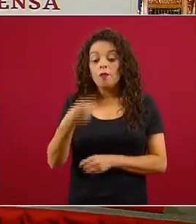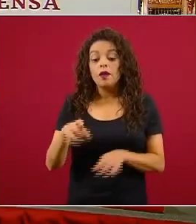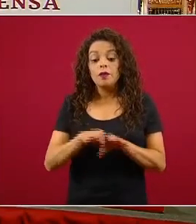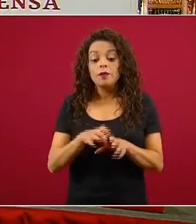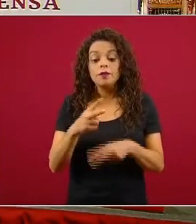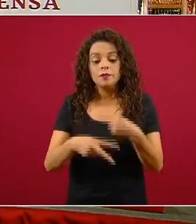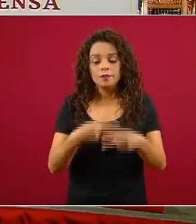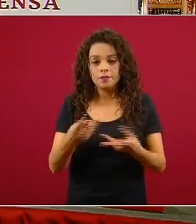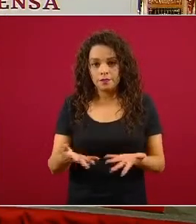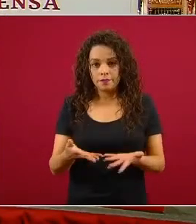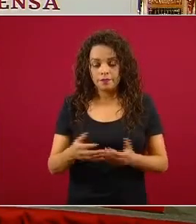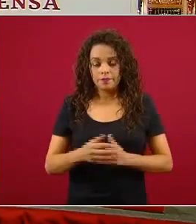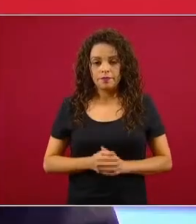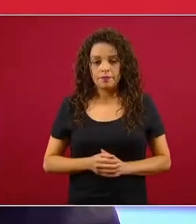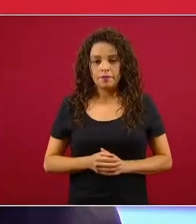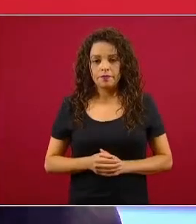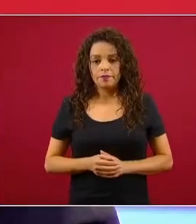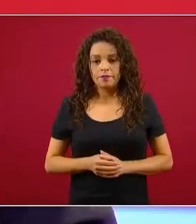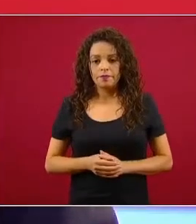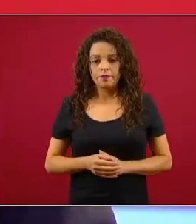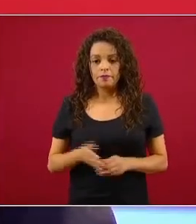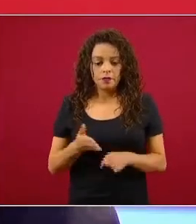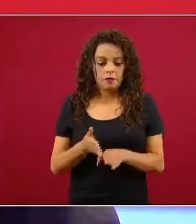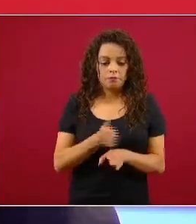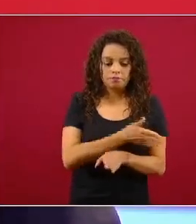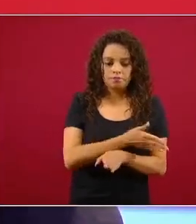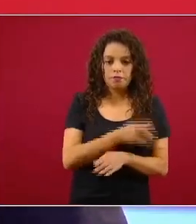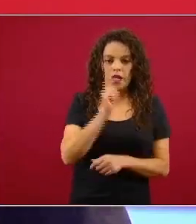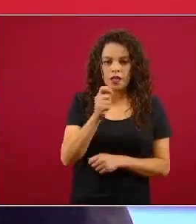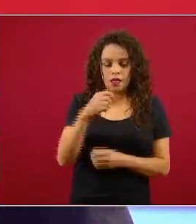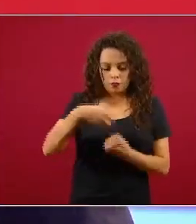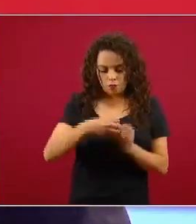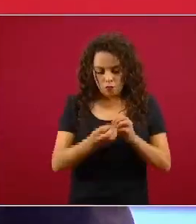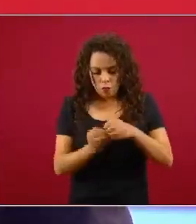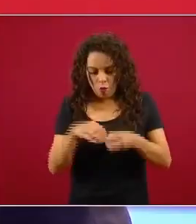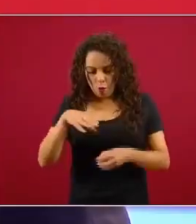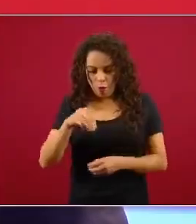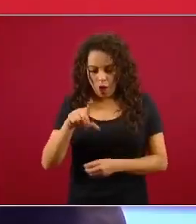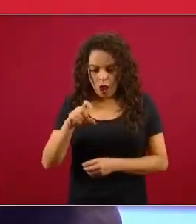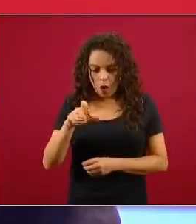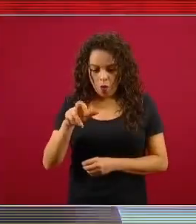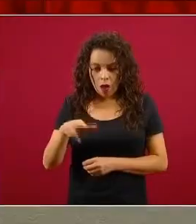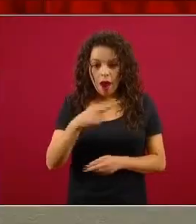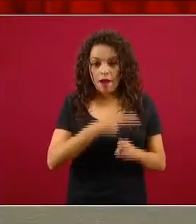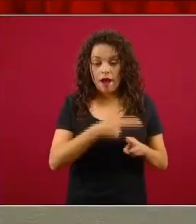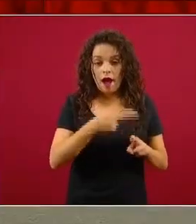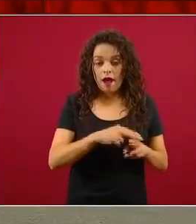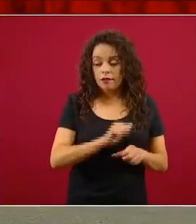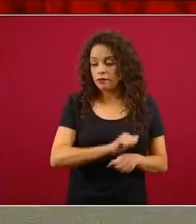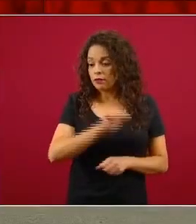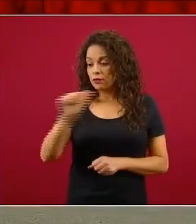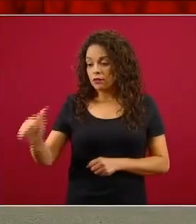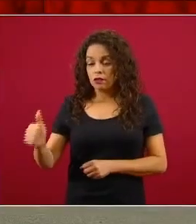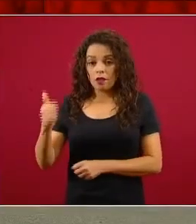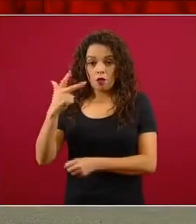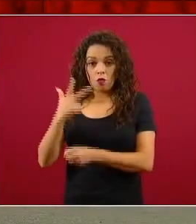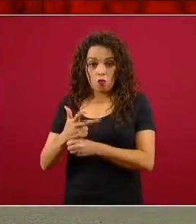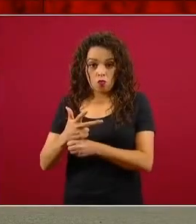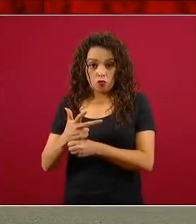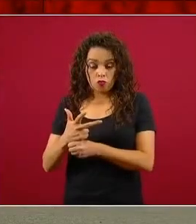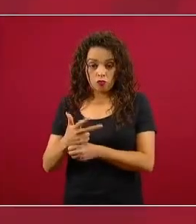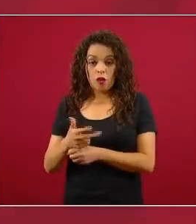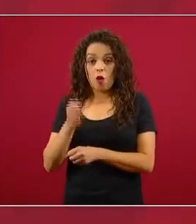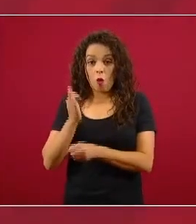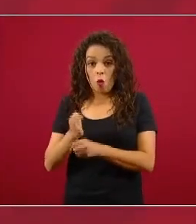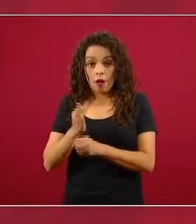desde muy tempranas, es básicamente los principios moleculares, hasta 8 que están en este momento ya